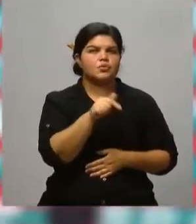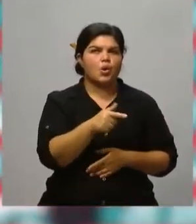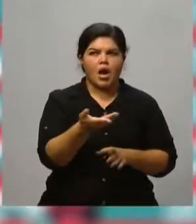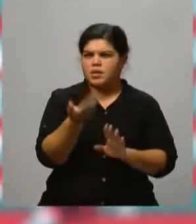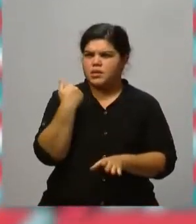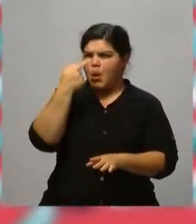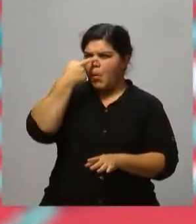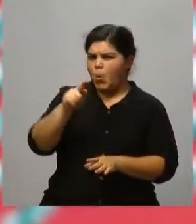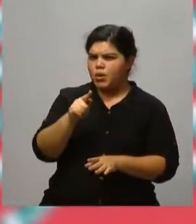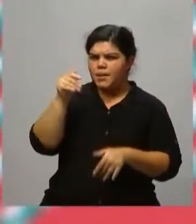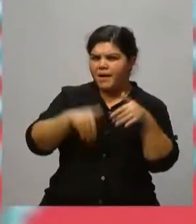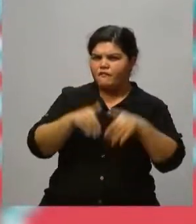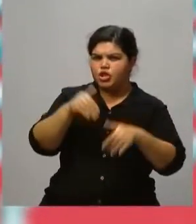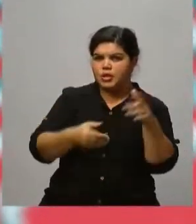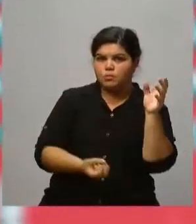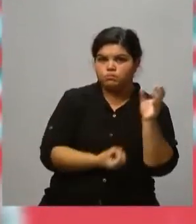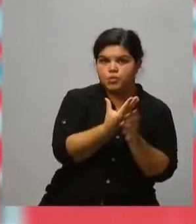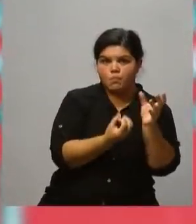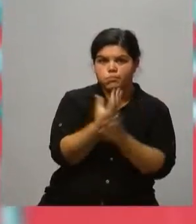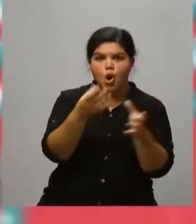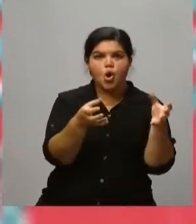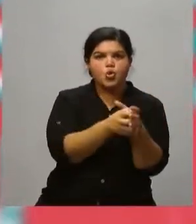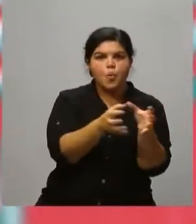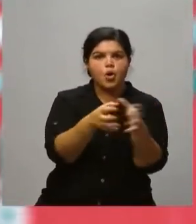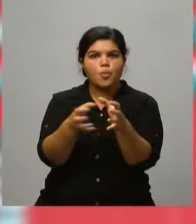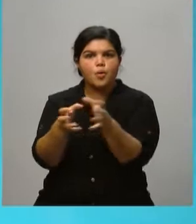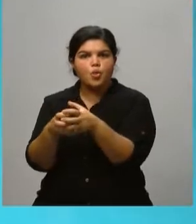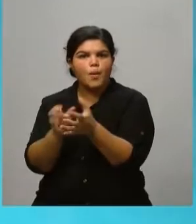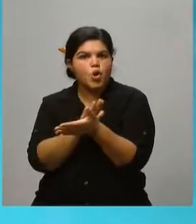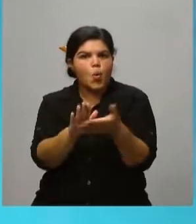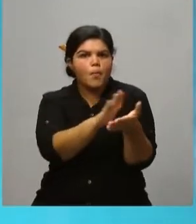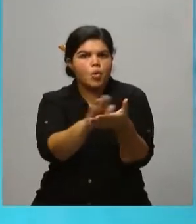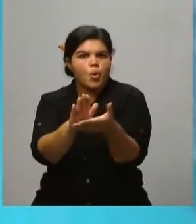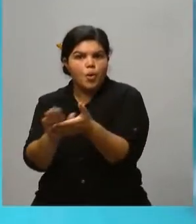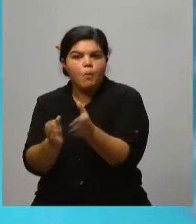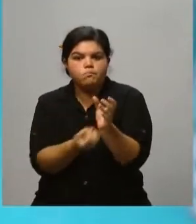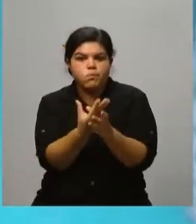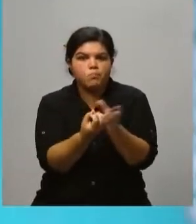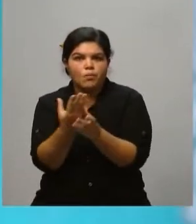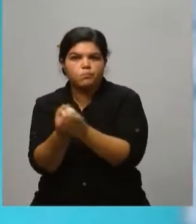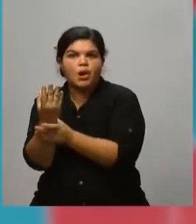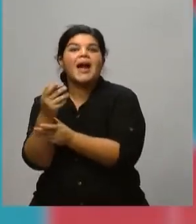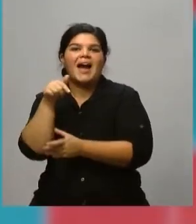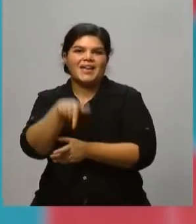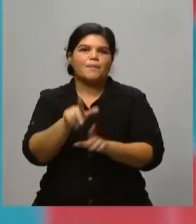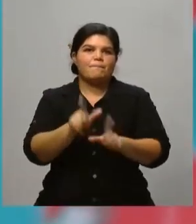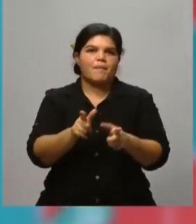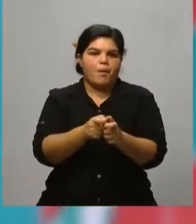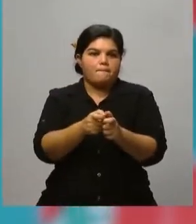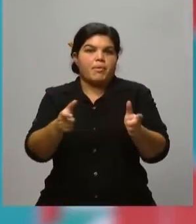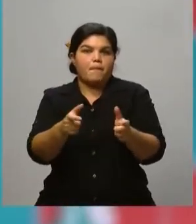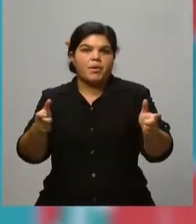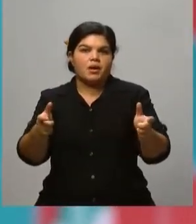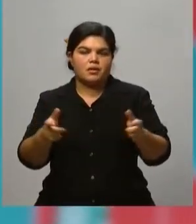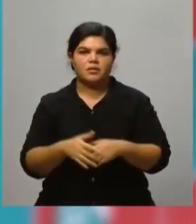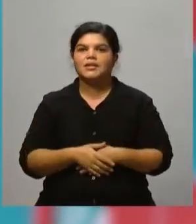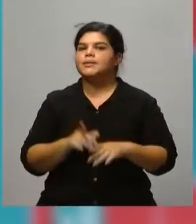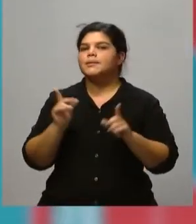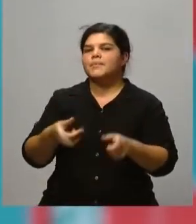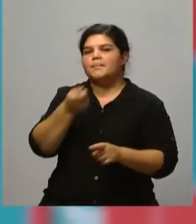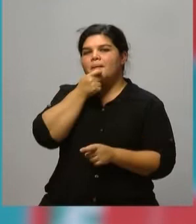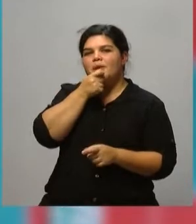porque la gente está cada vez más descreída de la clase política tradicional o de los partidos políticos tradicionales. Mira, ahí vamos a ver una placa que